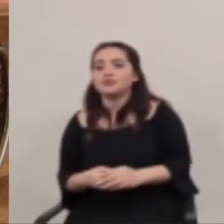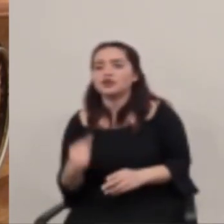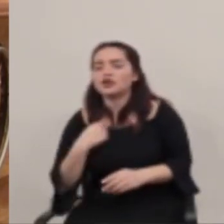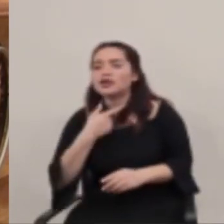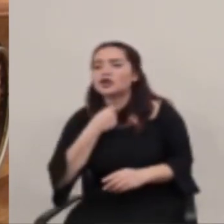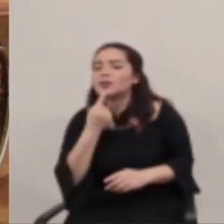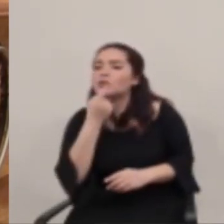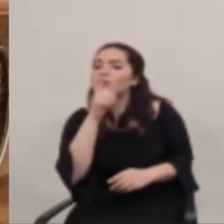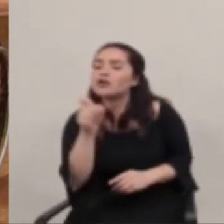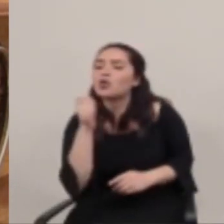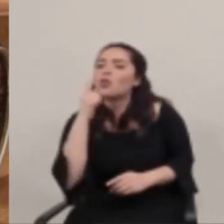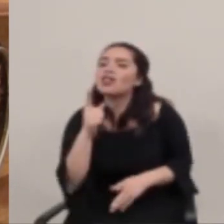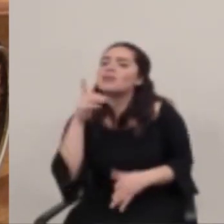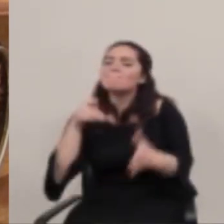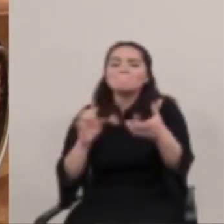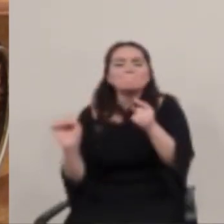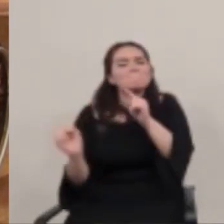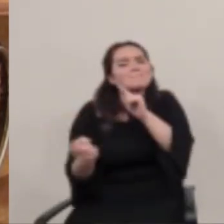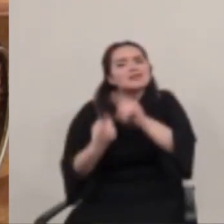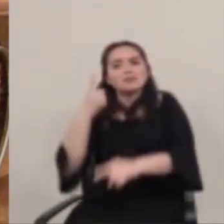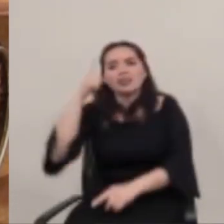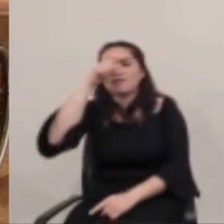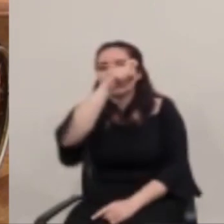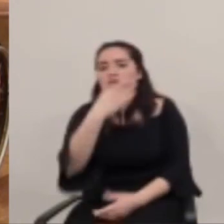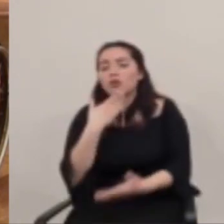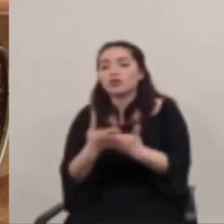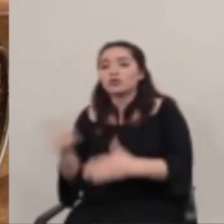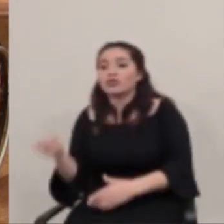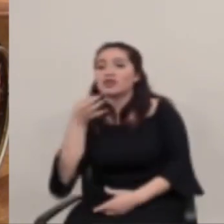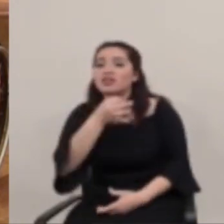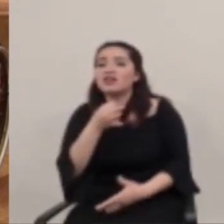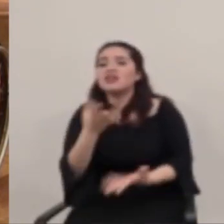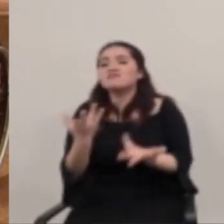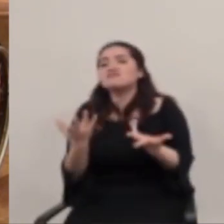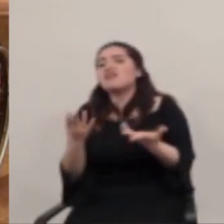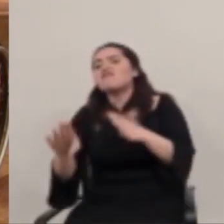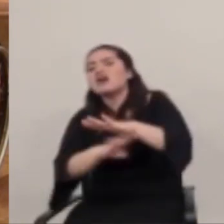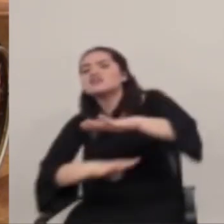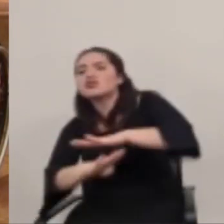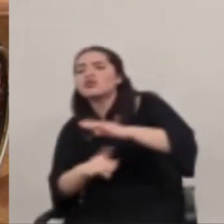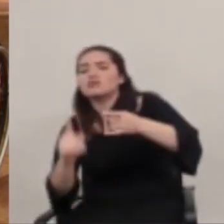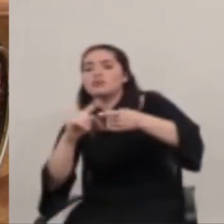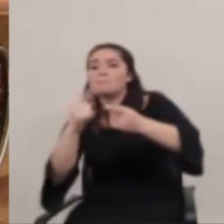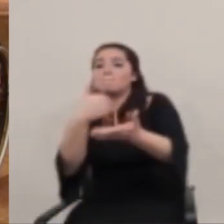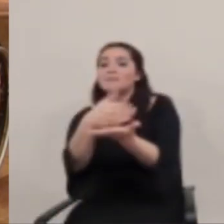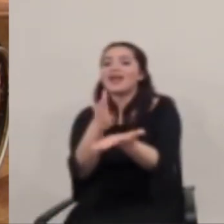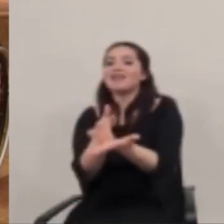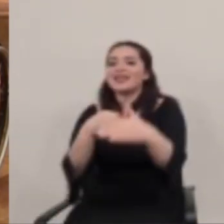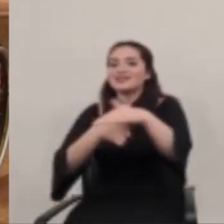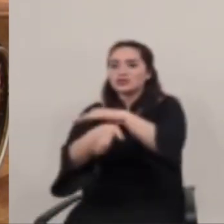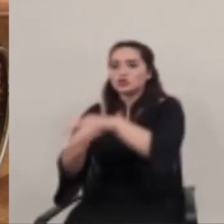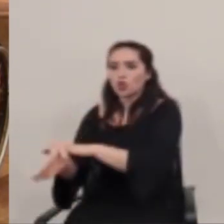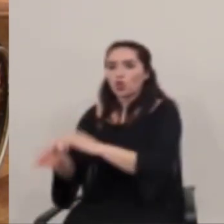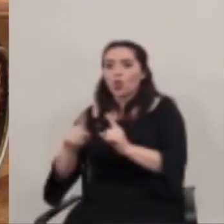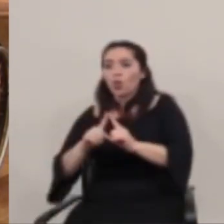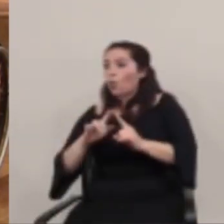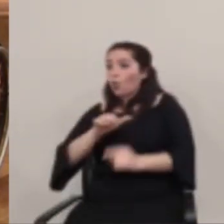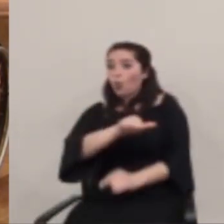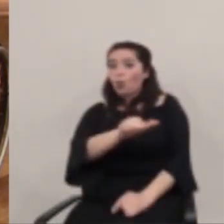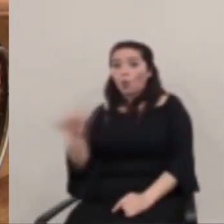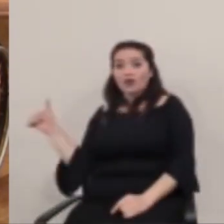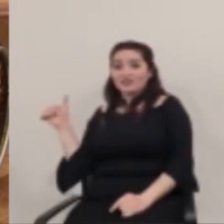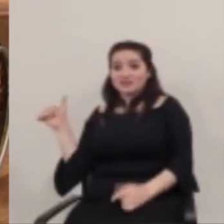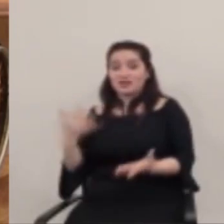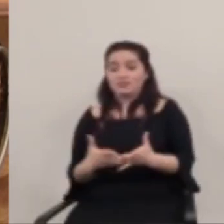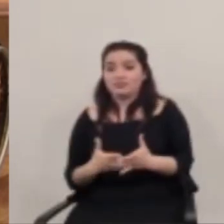son las principales dificultades con las que tú te topaste cuando dijiste hay que hacer algo tan básico como un plan de acceso universal, que tiene que ver no solo con,